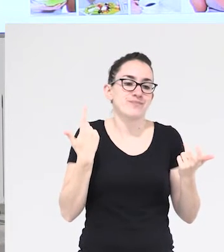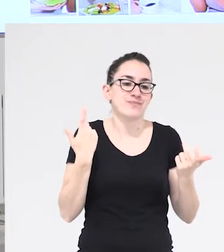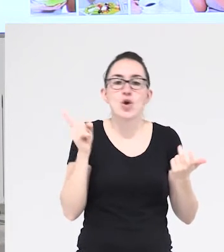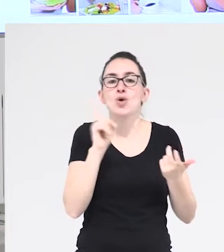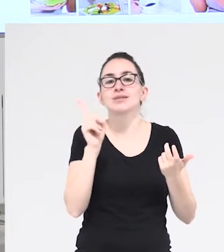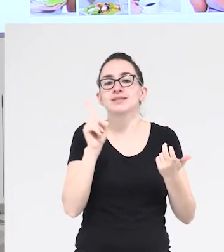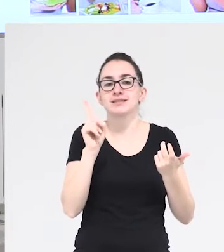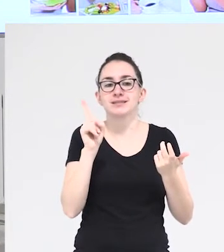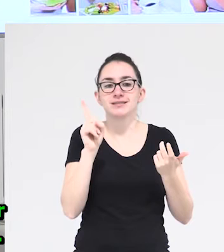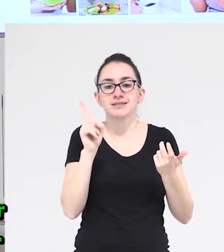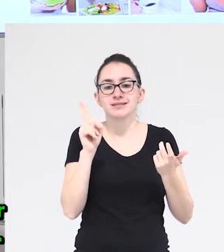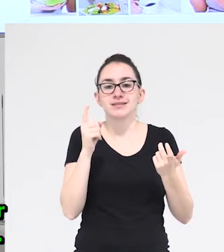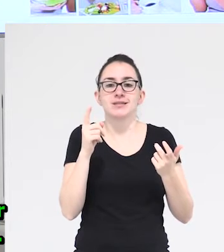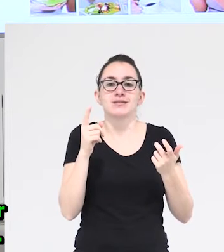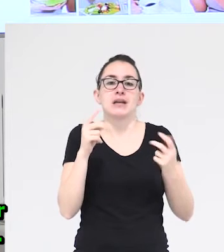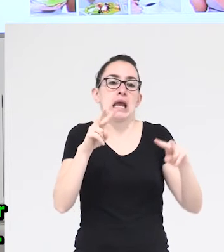estas ideas que les lanzo acá